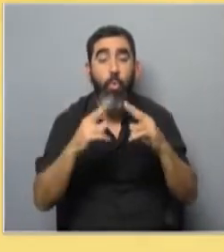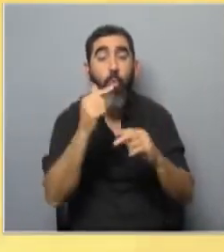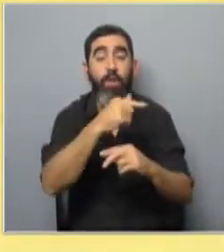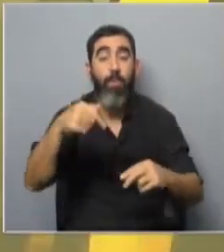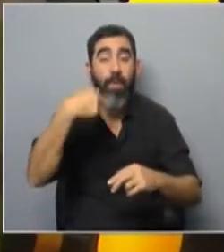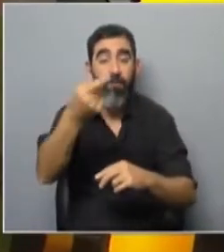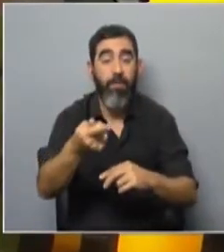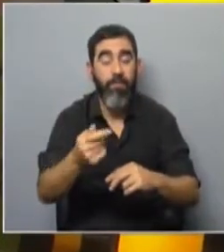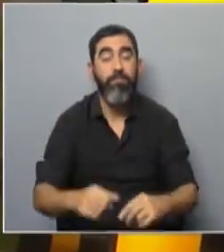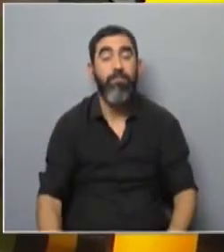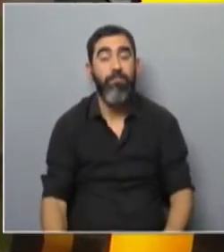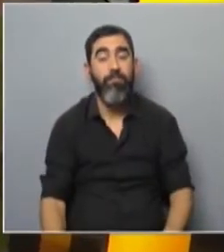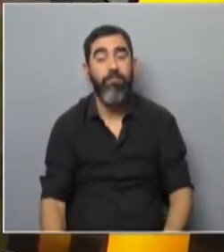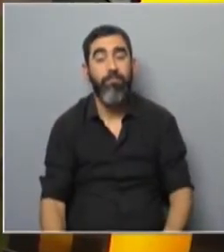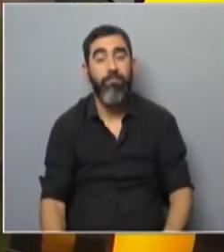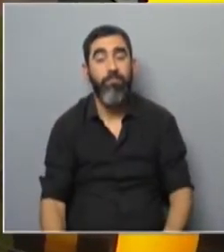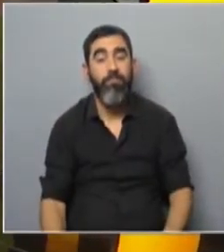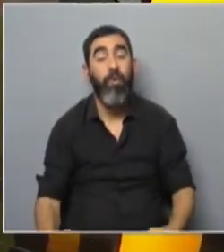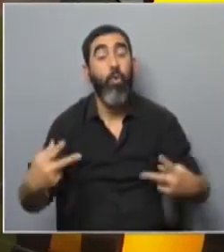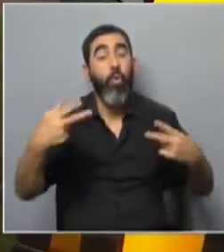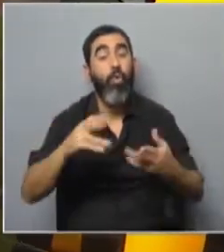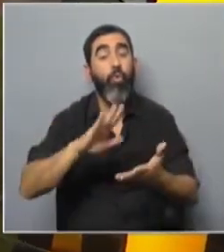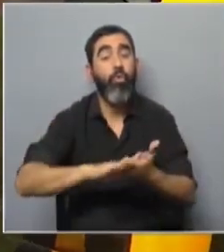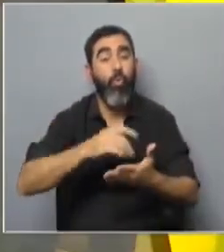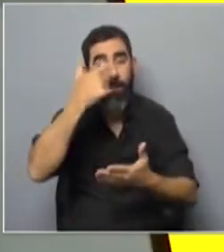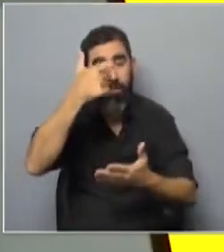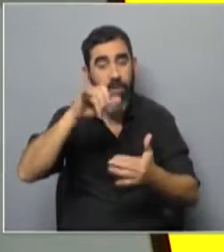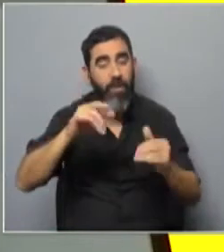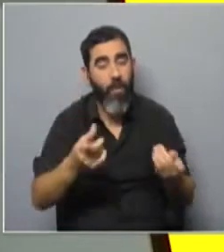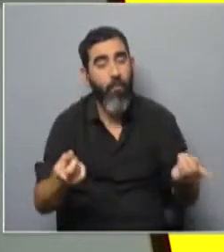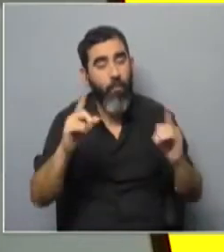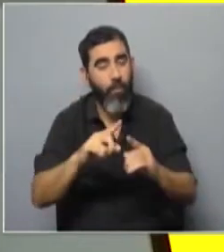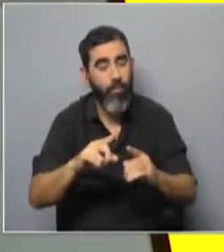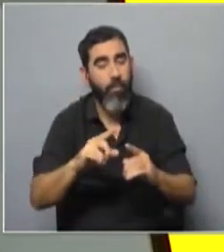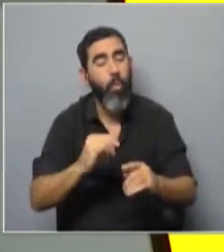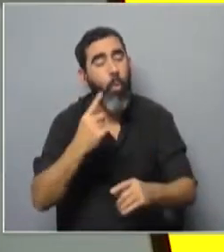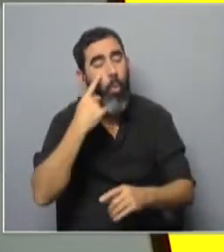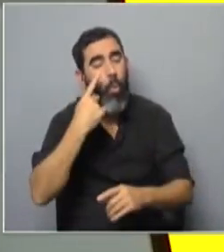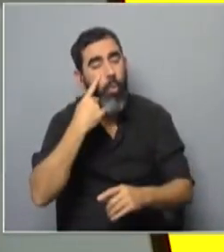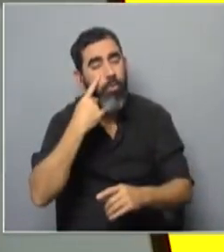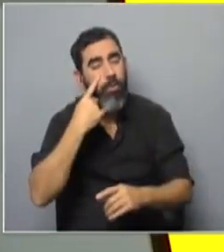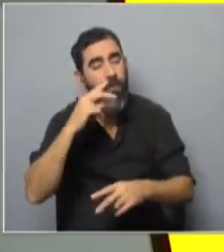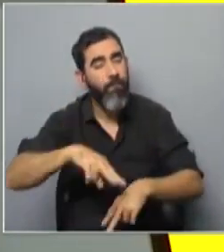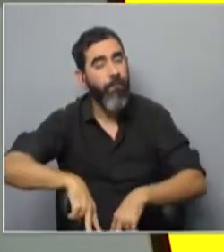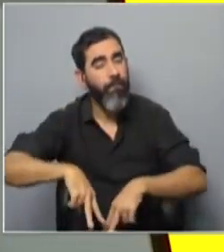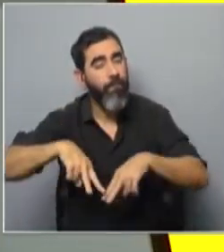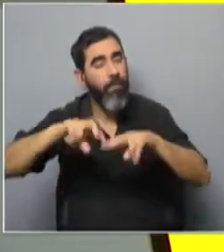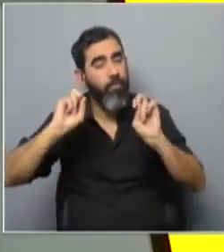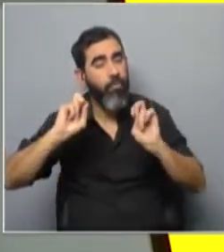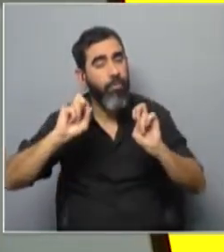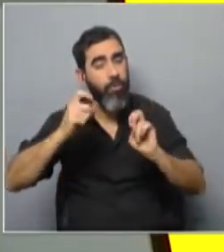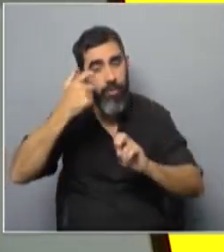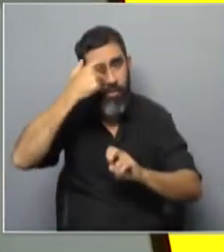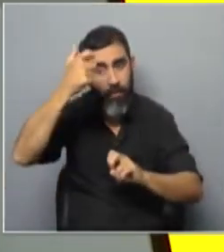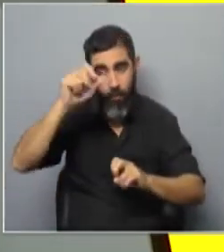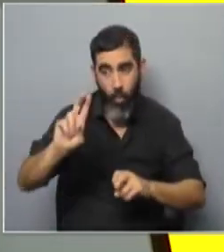que viene. Hasta la semana que La viene. próxima. Hacemos una pausa. A la vuelta vamos a conocer una investigación de un